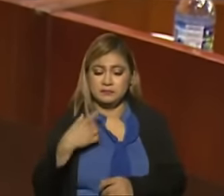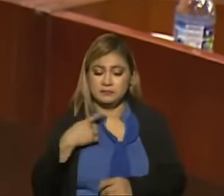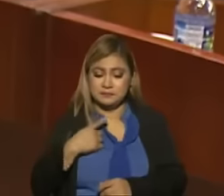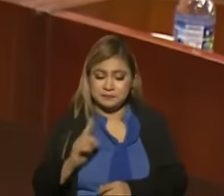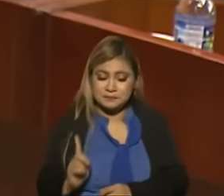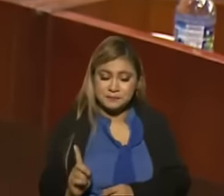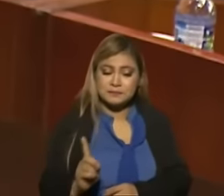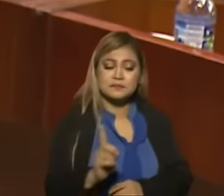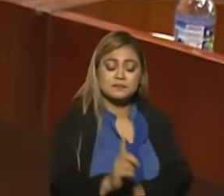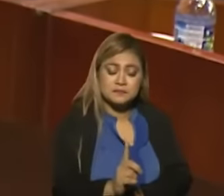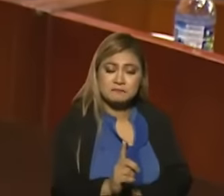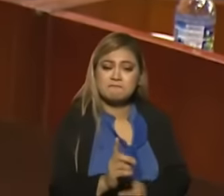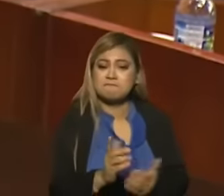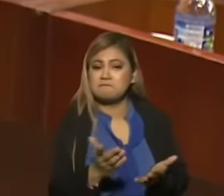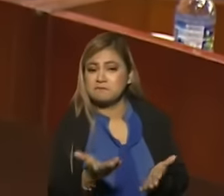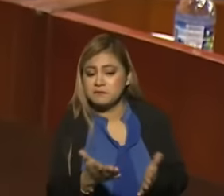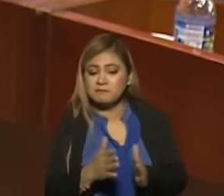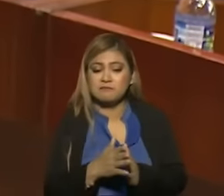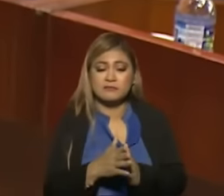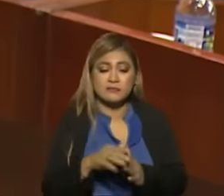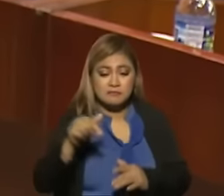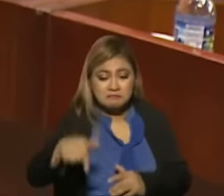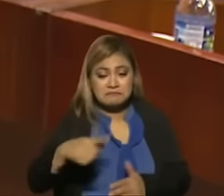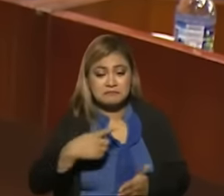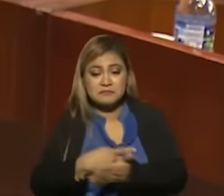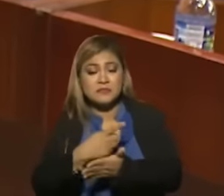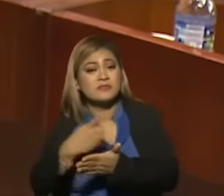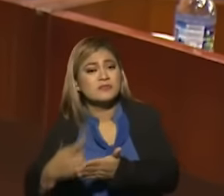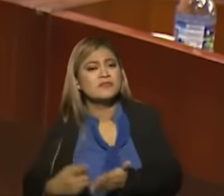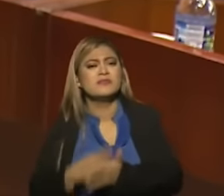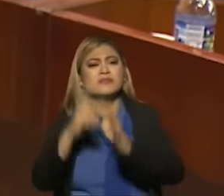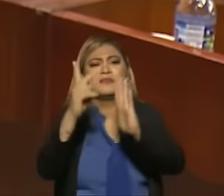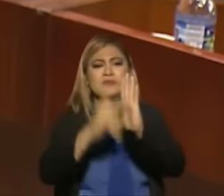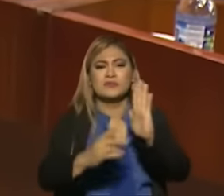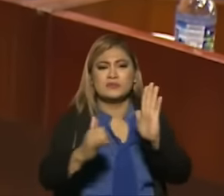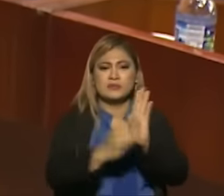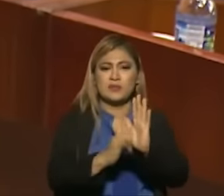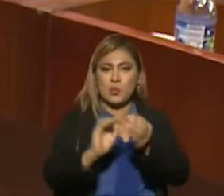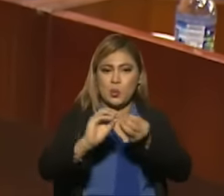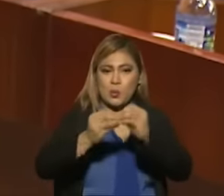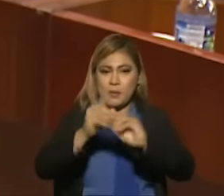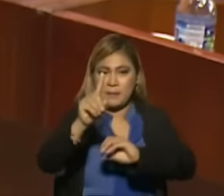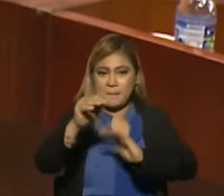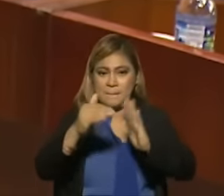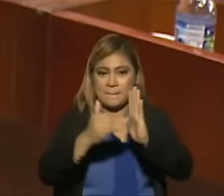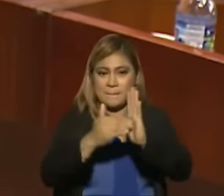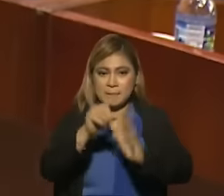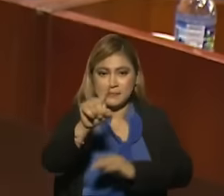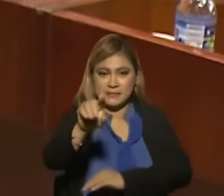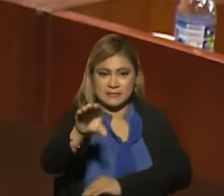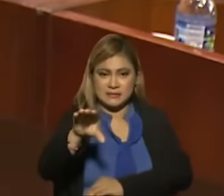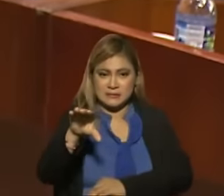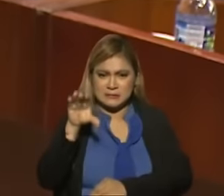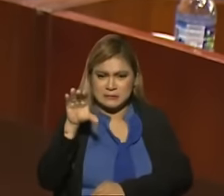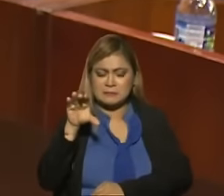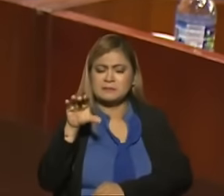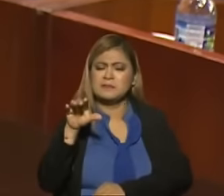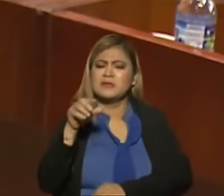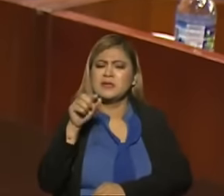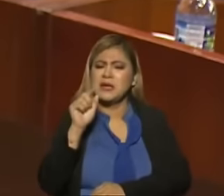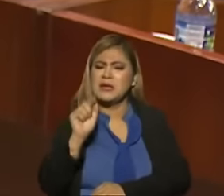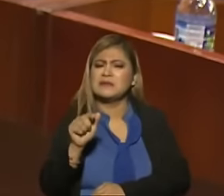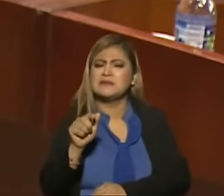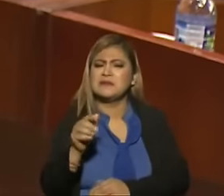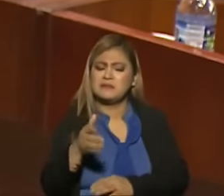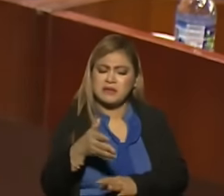de este debate del proyecto de ley 1100. Un debate que arrancó hace